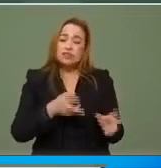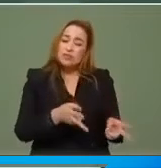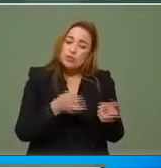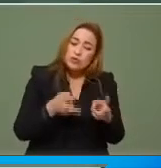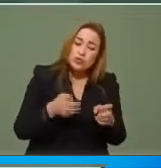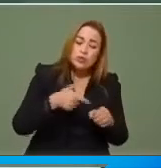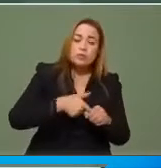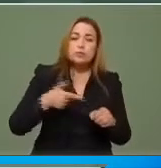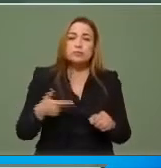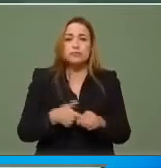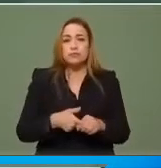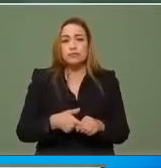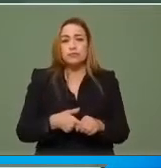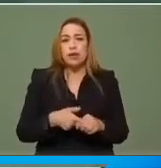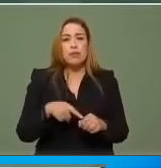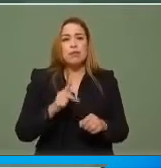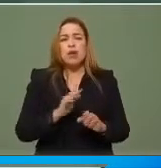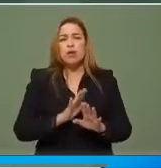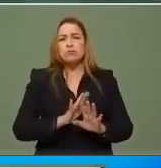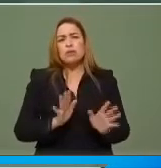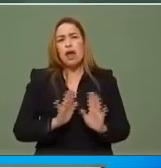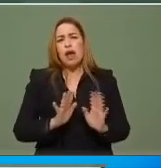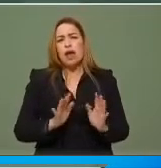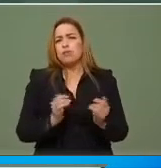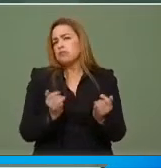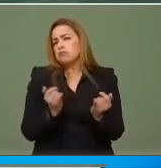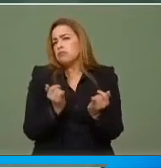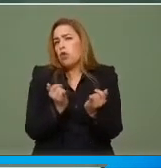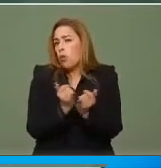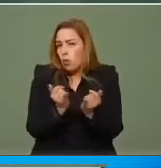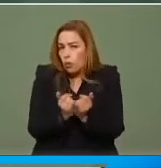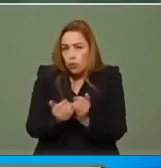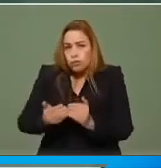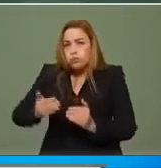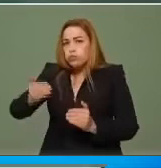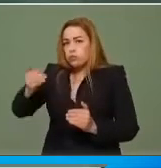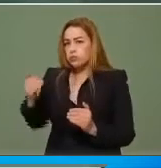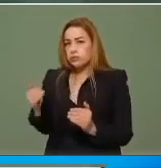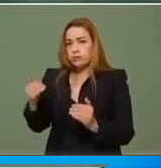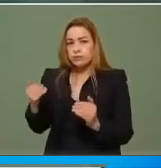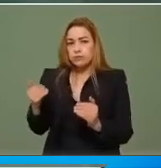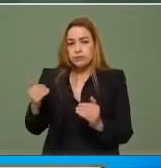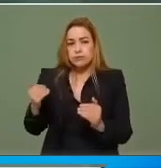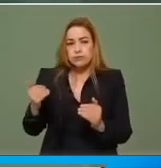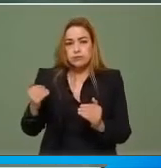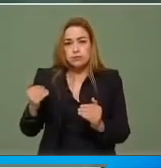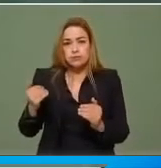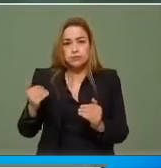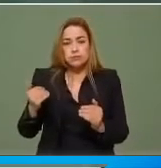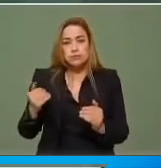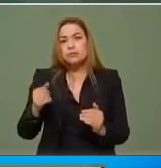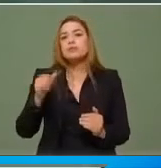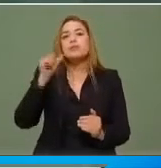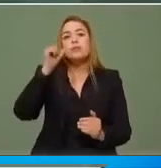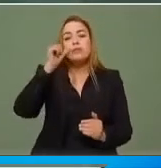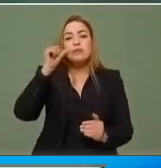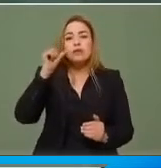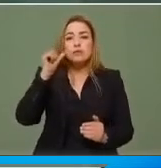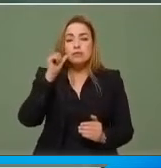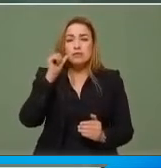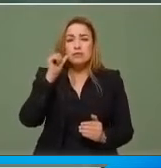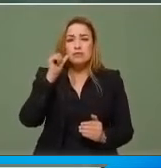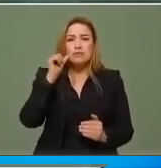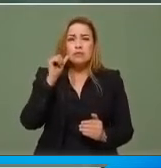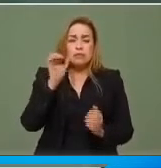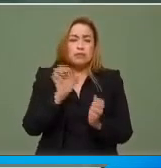pero ya no igual. Continúa el robo de combustible. Aunque se han reducido considerablemente estas prácticas,